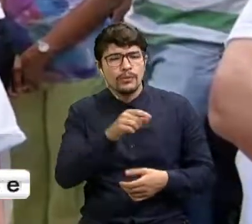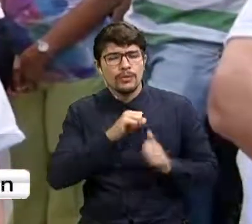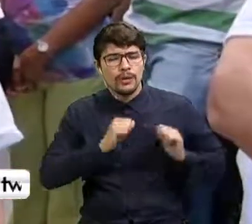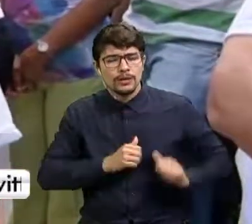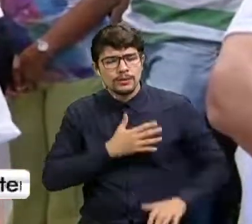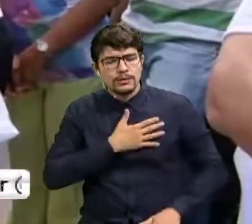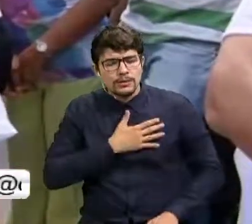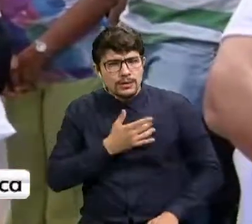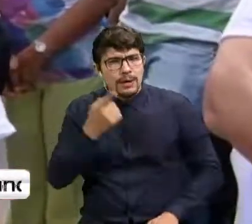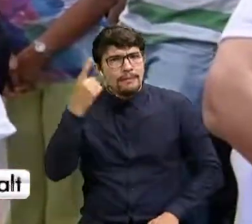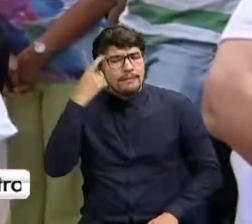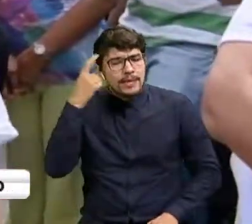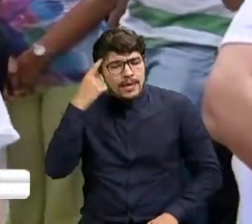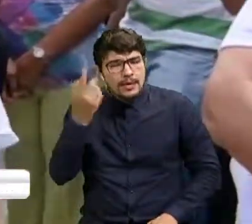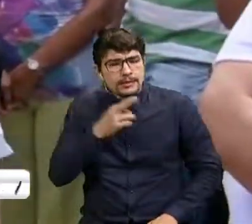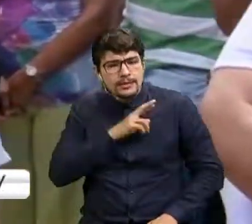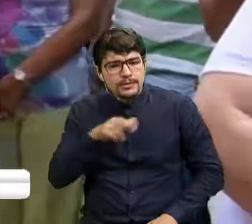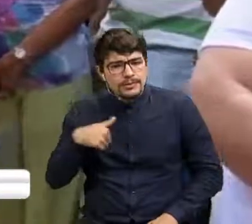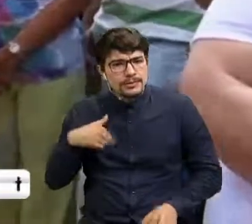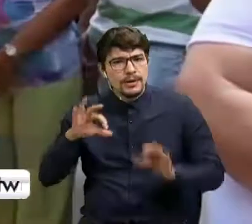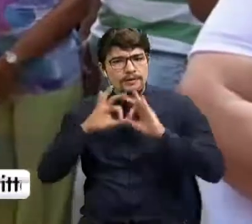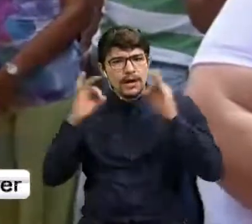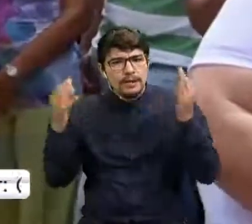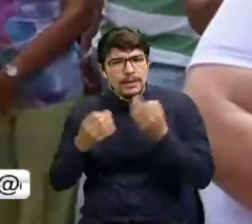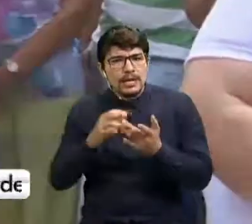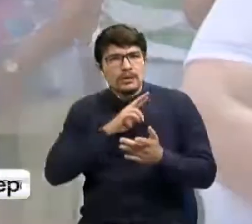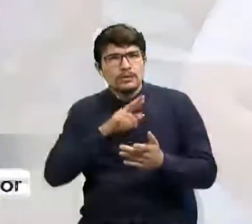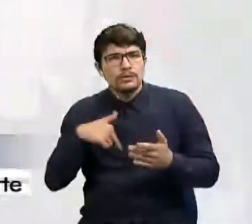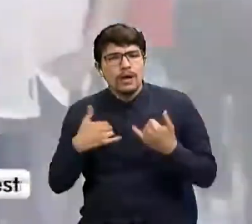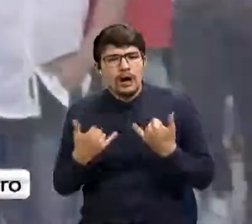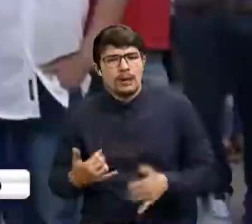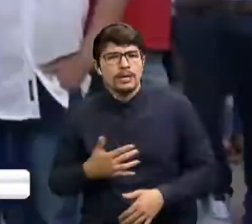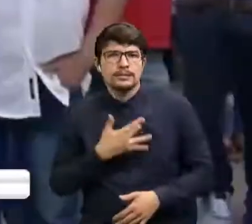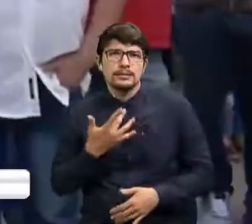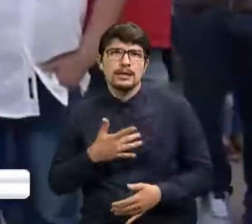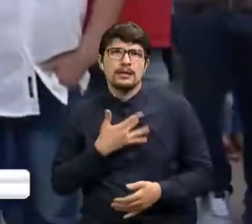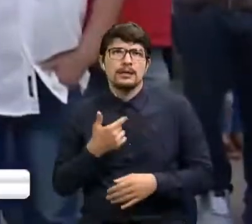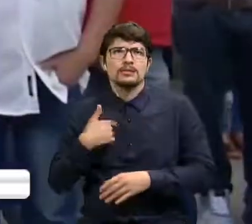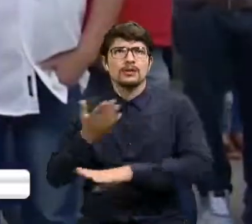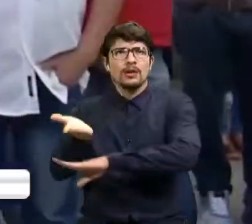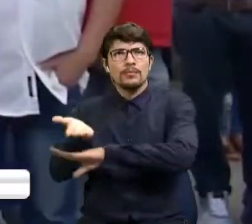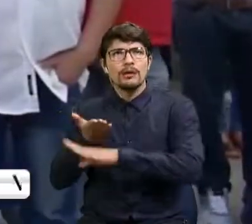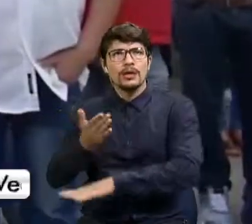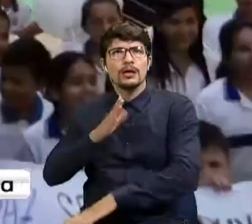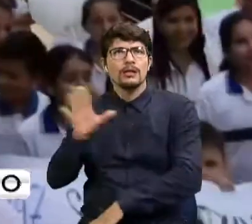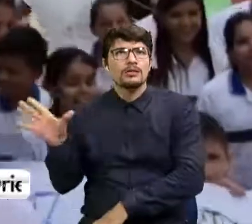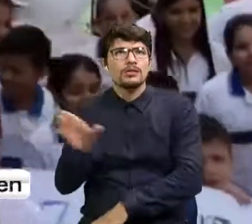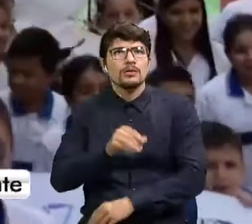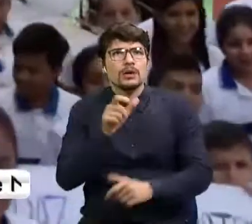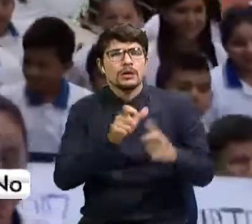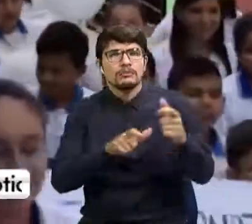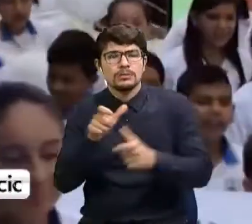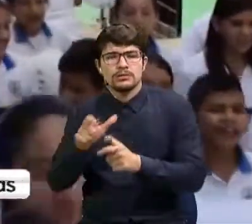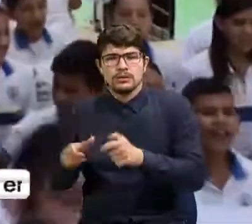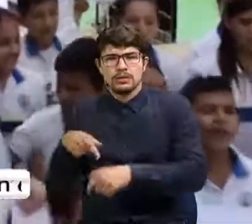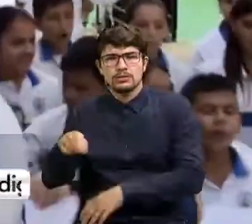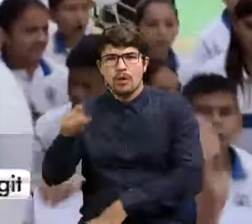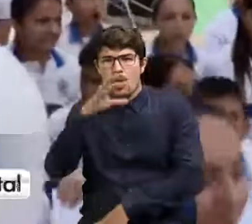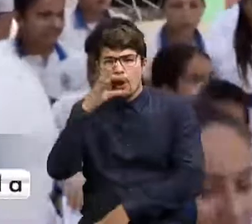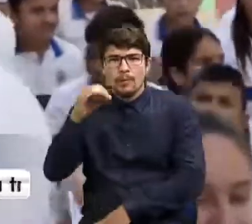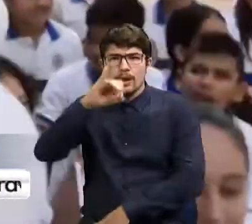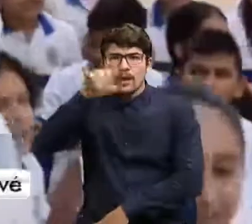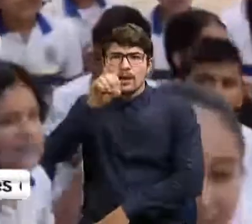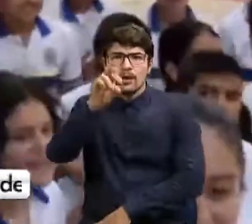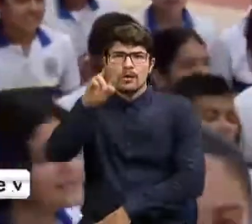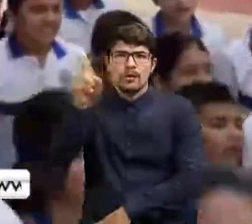y piensen un momento en nosotros como familia lo que estamos sintiendo. Exijo a las personas que tienen retenido al señor Jorge Elí